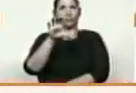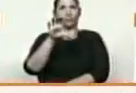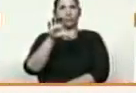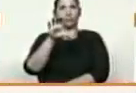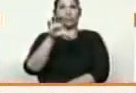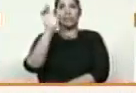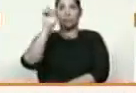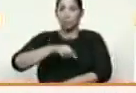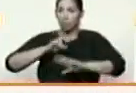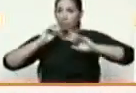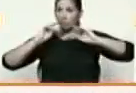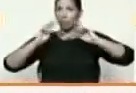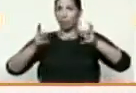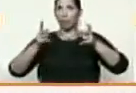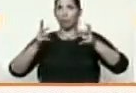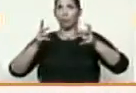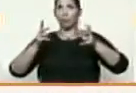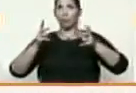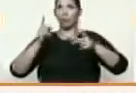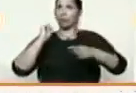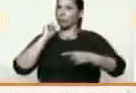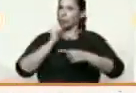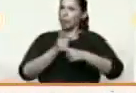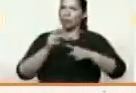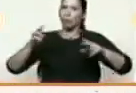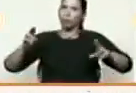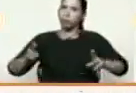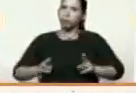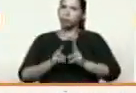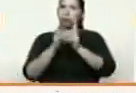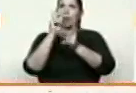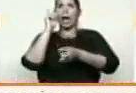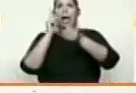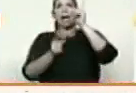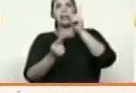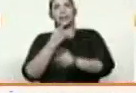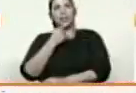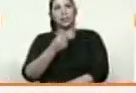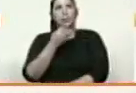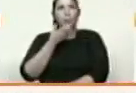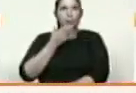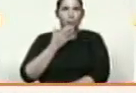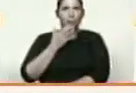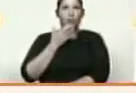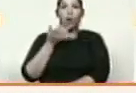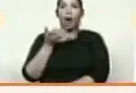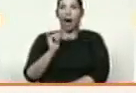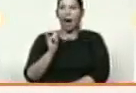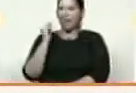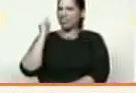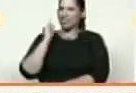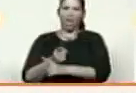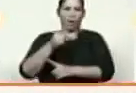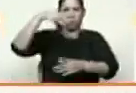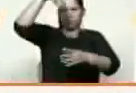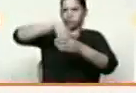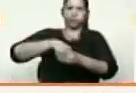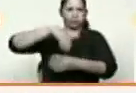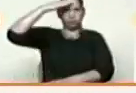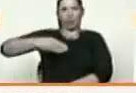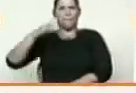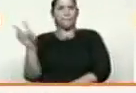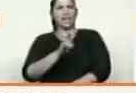El tema es que un buen día encontramos que alguien dice que hay que intervenir militarmente en